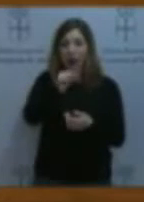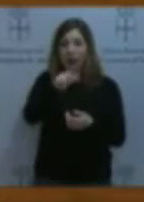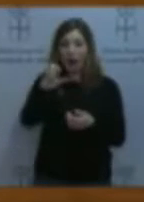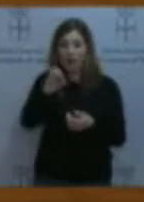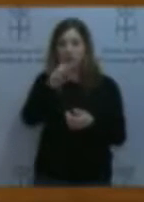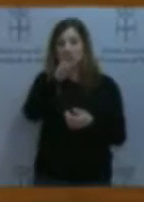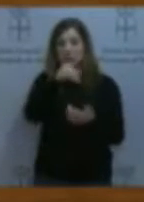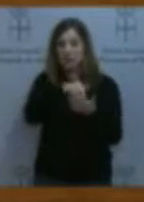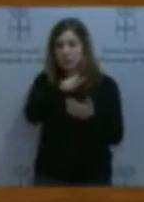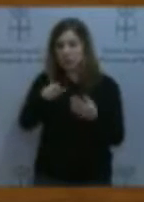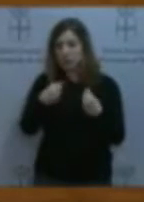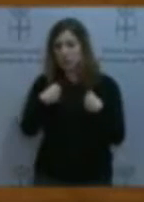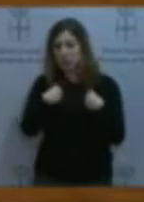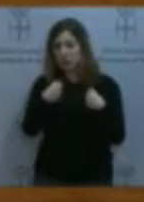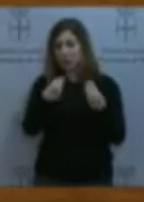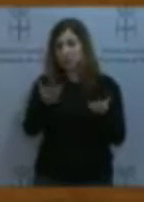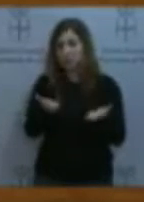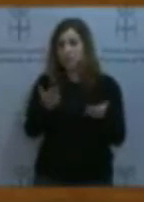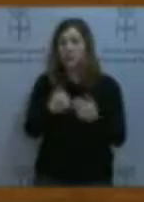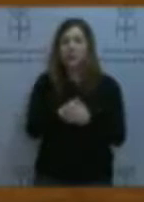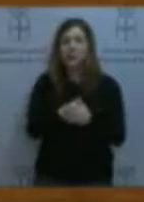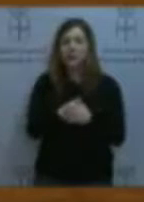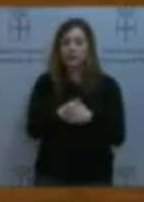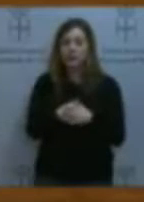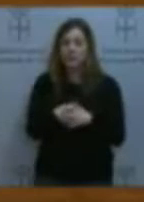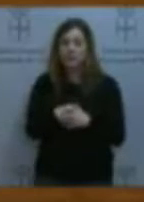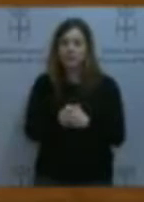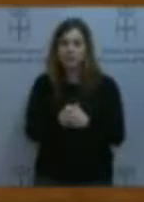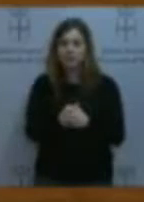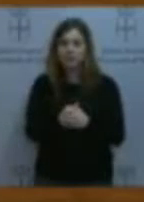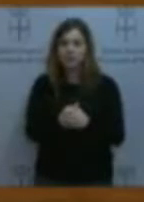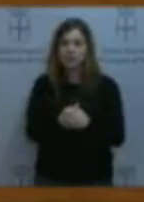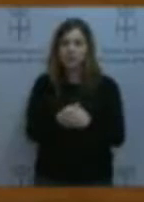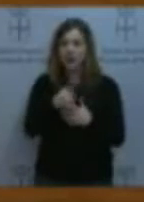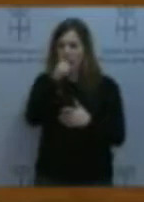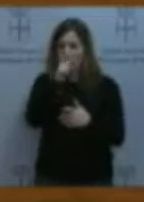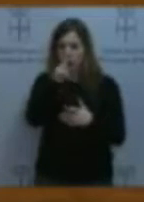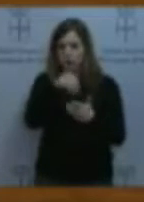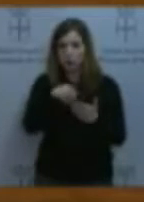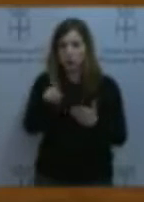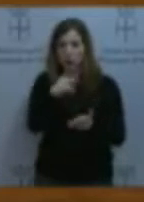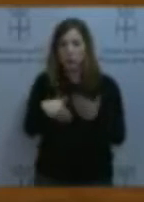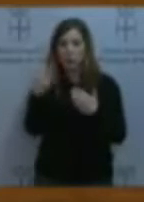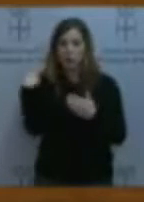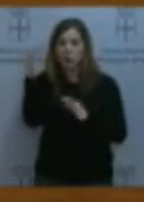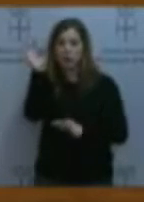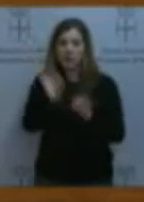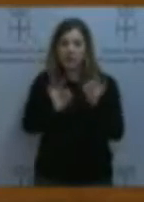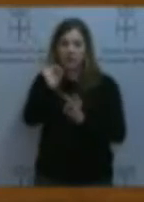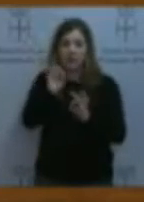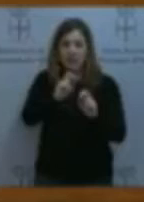la última década, se encontraba en el año 2001 con una tasa de reciclaje y recogida selectiva del